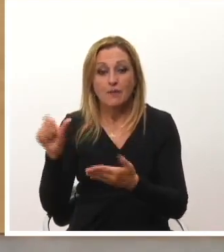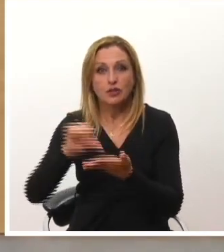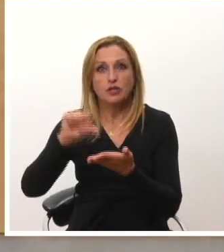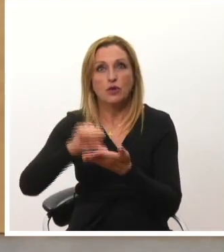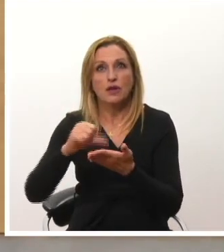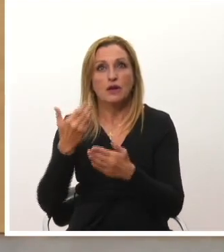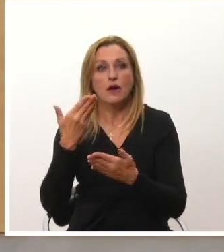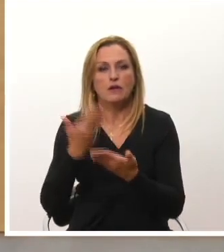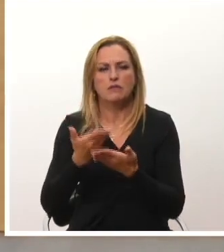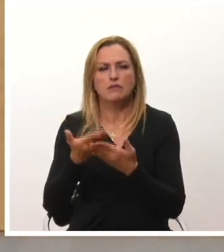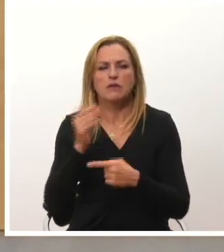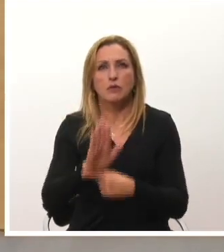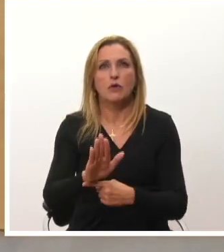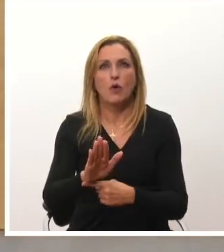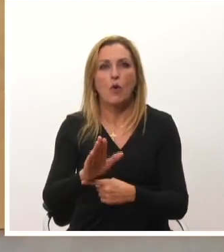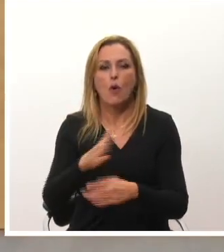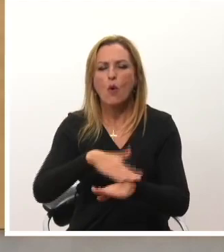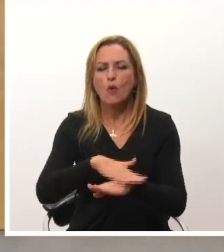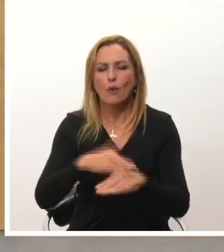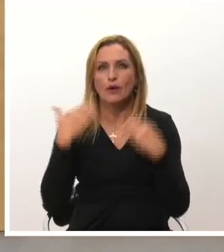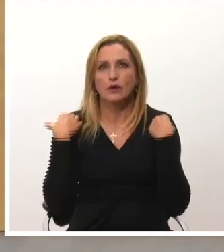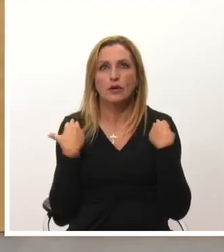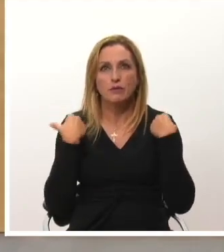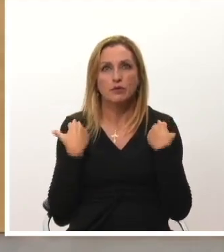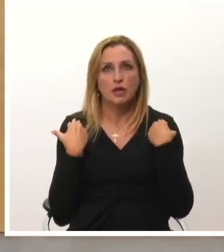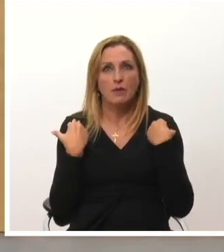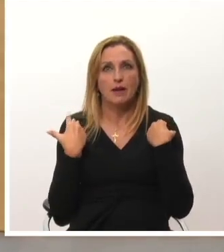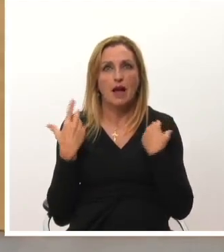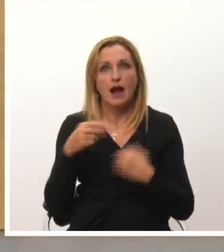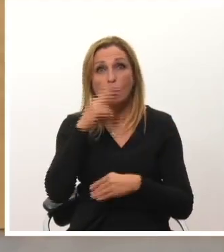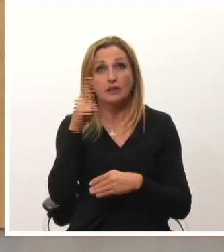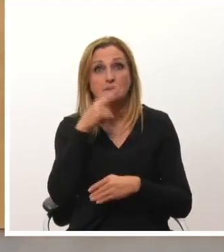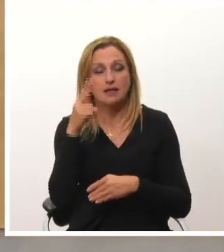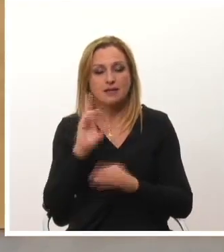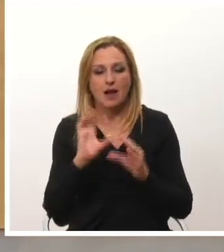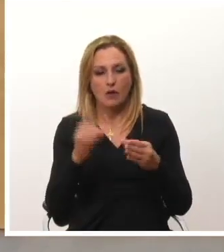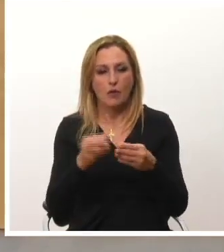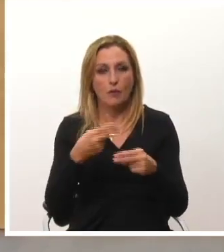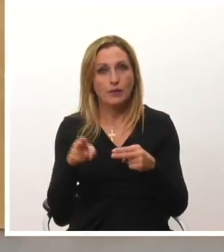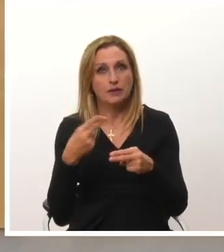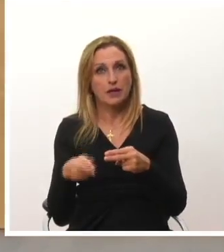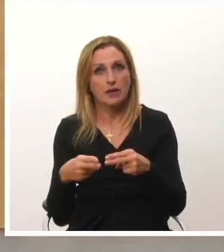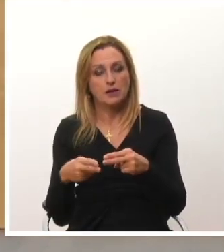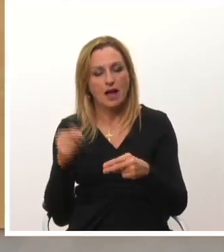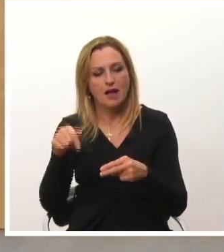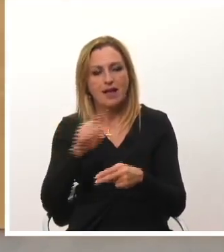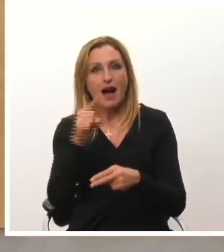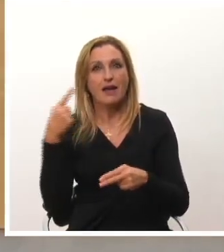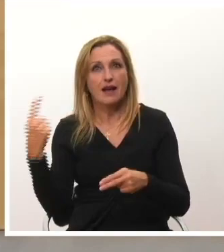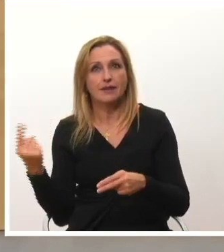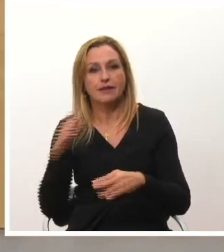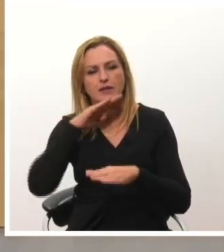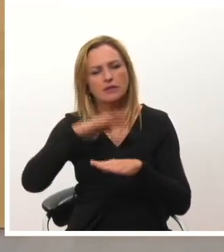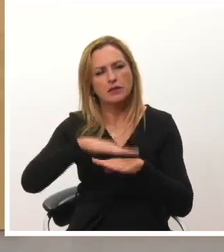responsable que te ponga los intereses de la ciudad de los ciudadanos a los intereses partidistas y ese si hay alguien en España que cumple perfectamente